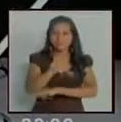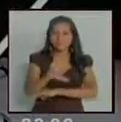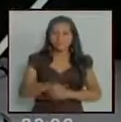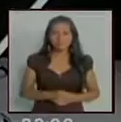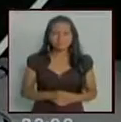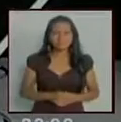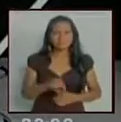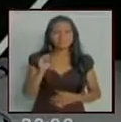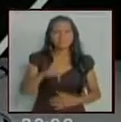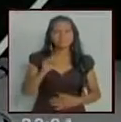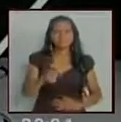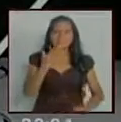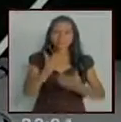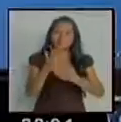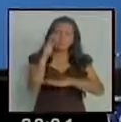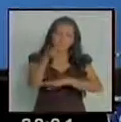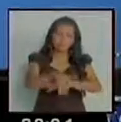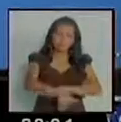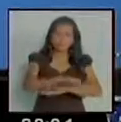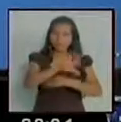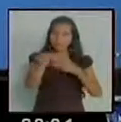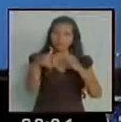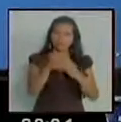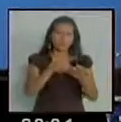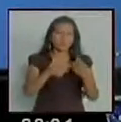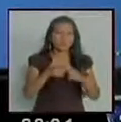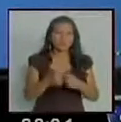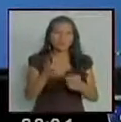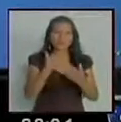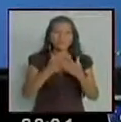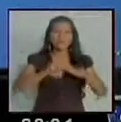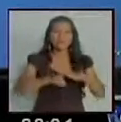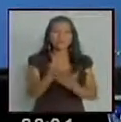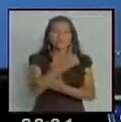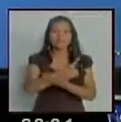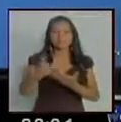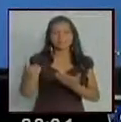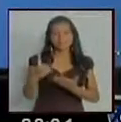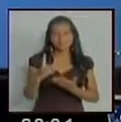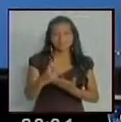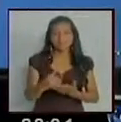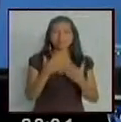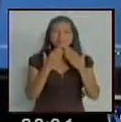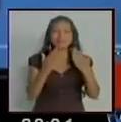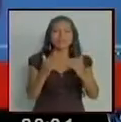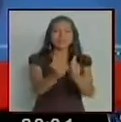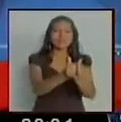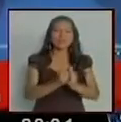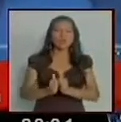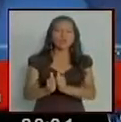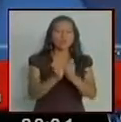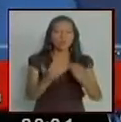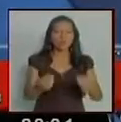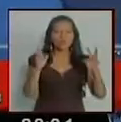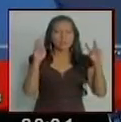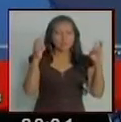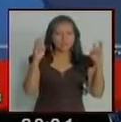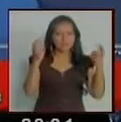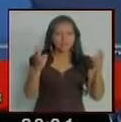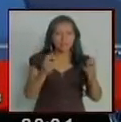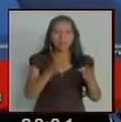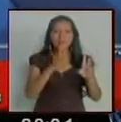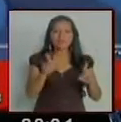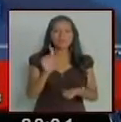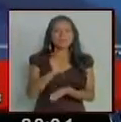¿Cómo estás, Víctor Hugo? Buenas noches, amigos. Bienvenidos. Buen inicio de semana para todos ustedes. Gracias por acompañarnos en este programa, porque vamos a hablar de